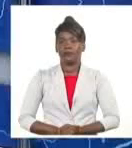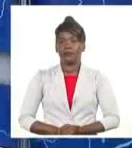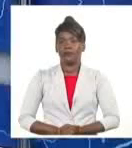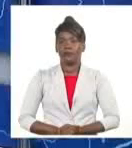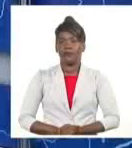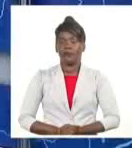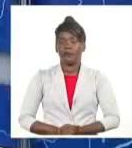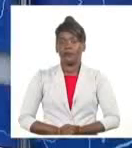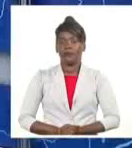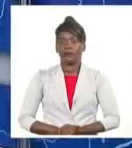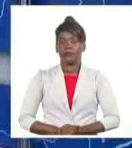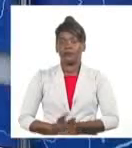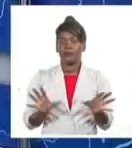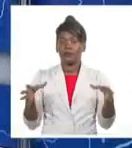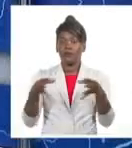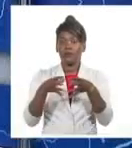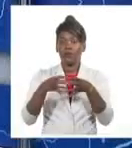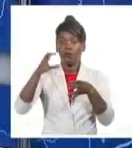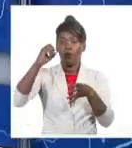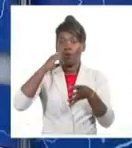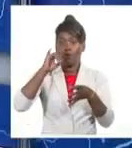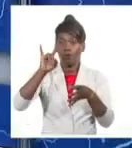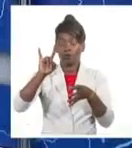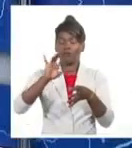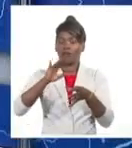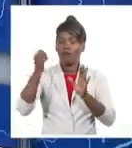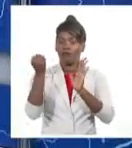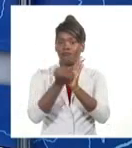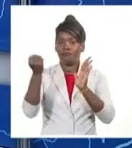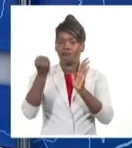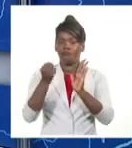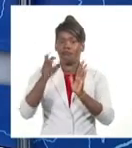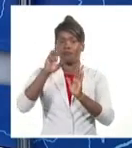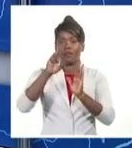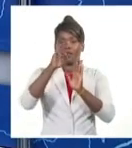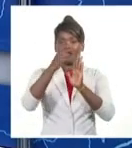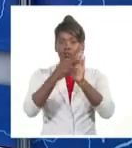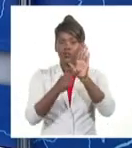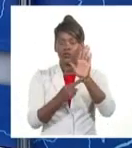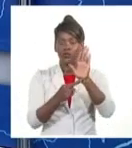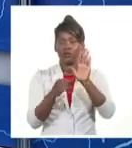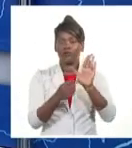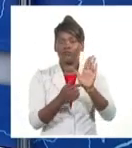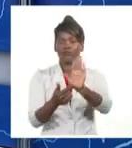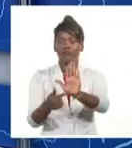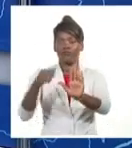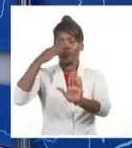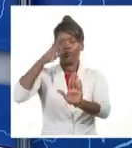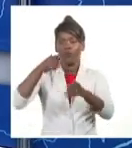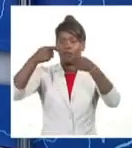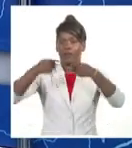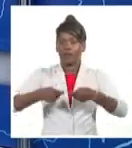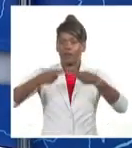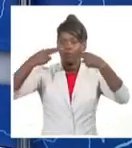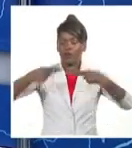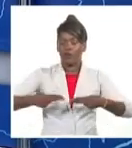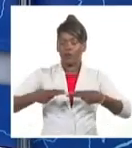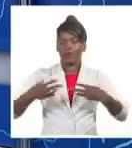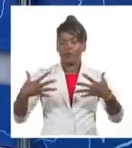El Consejo de Derechos Humanos de la ONU aprobó hoy por mayoría una resolución presentada por Cuba sobre los derechos humanos y la